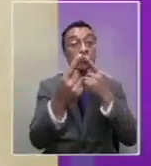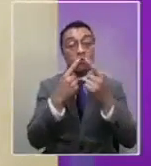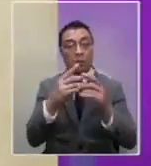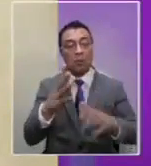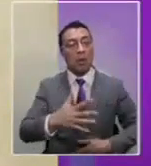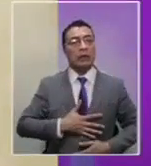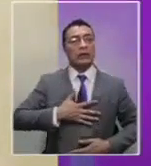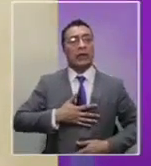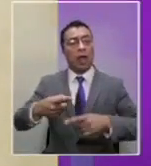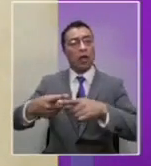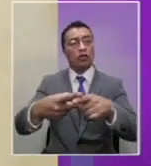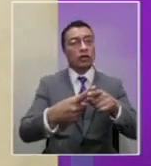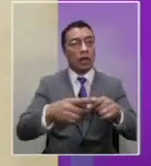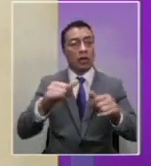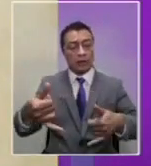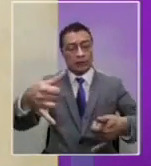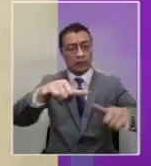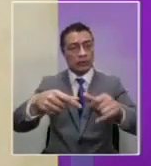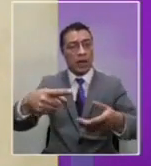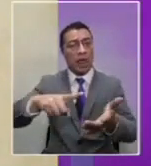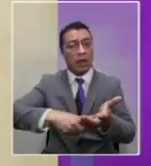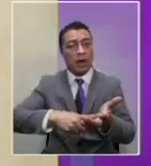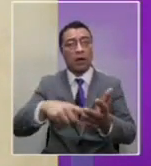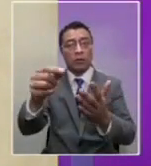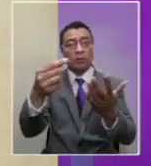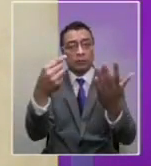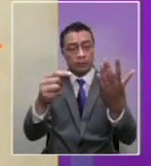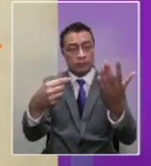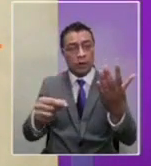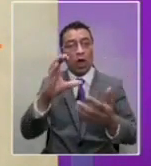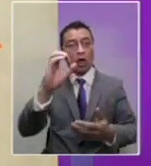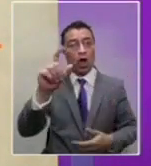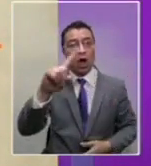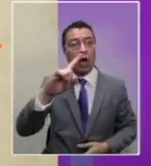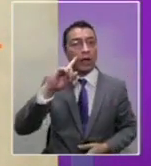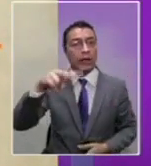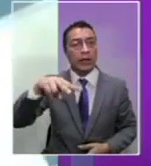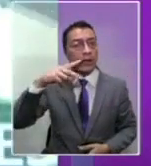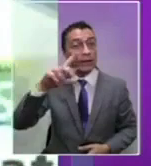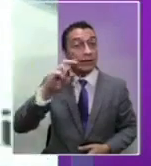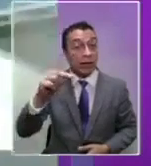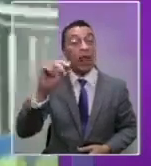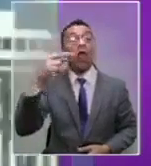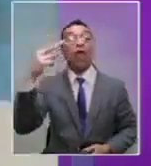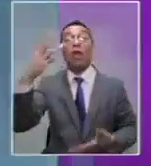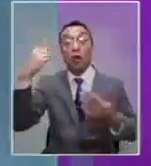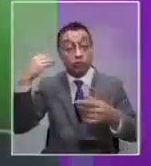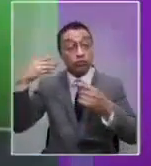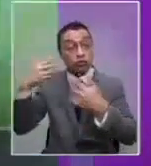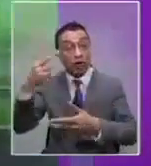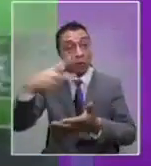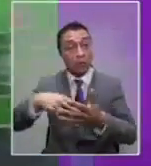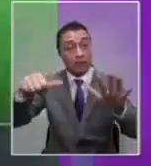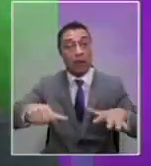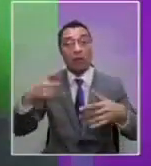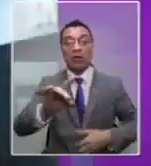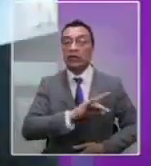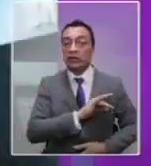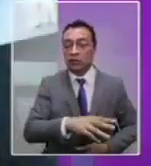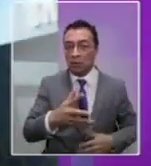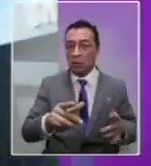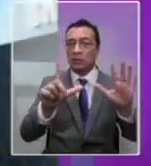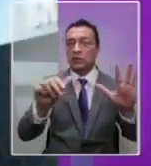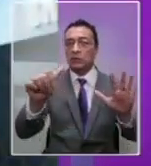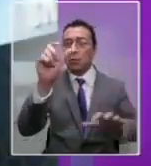Según la encuesta de percepción social y de la ciencia y la tecnología realizada por CONICIT en 2016, un 70% de los chilenos y